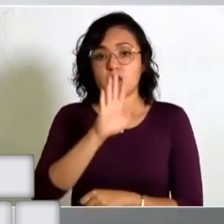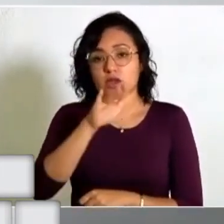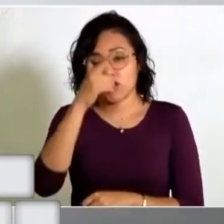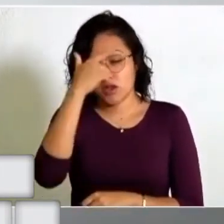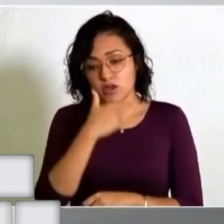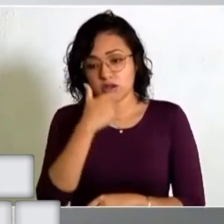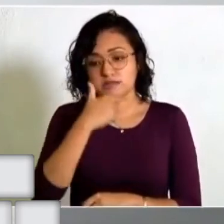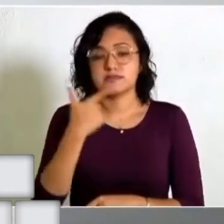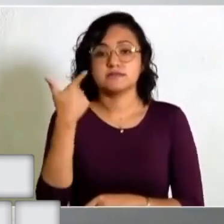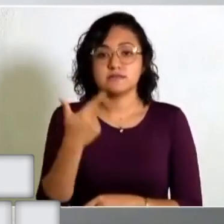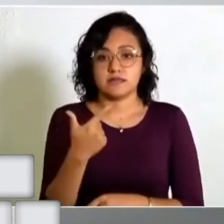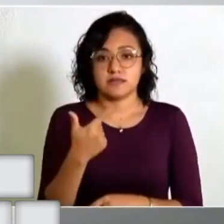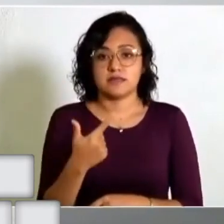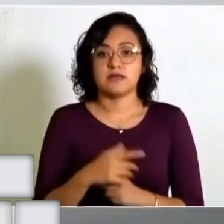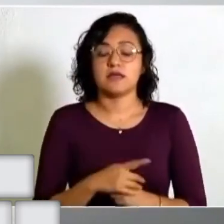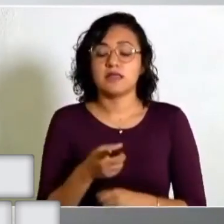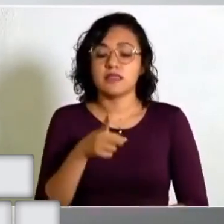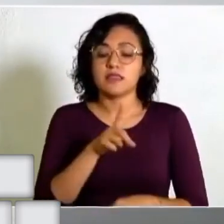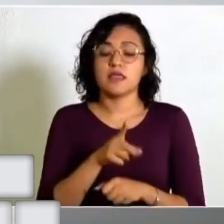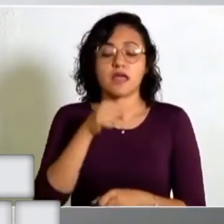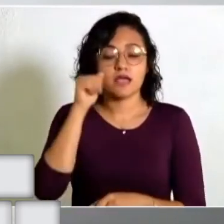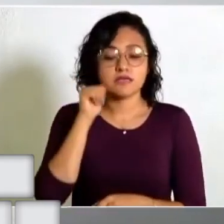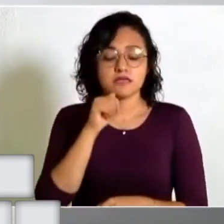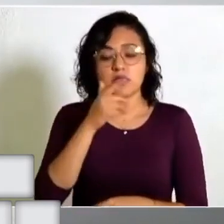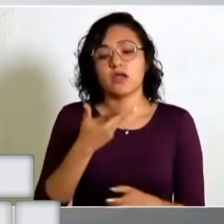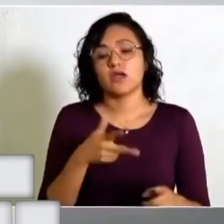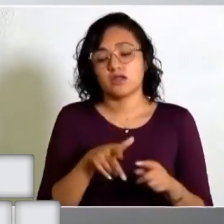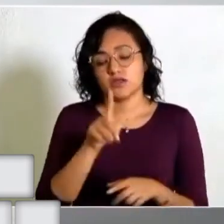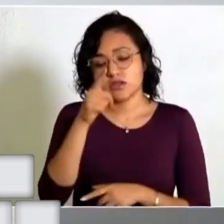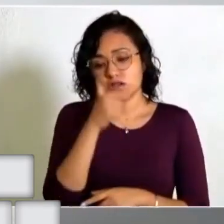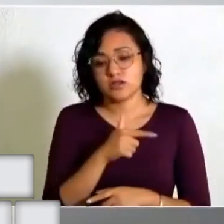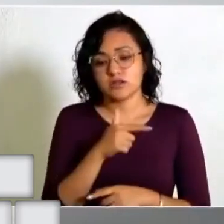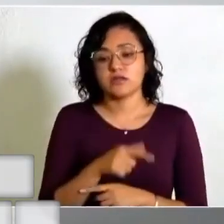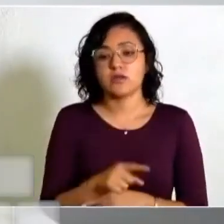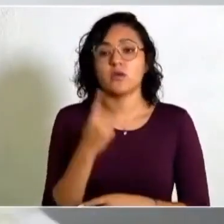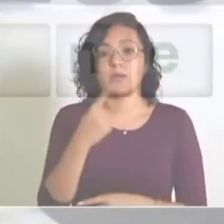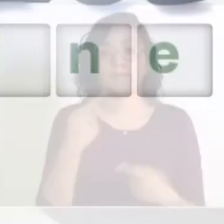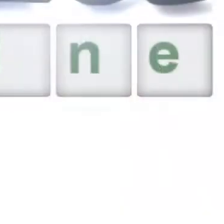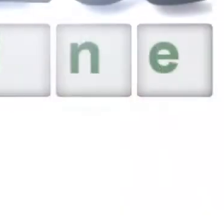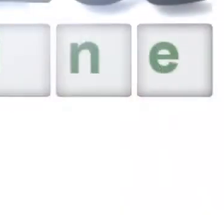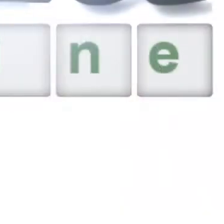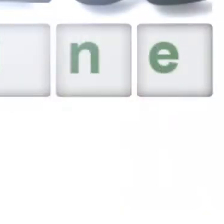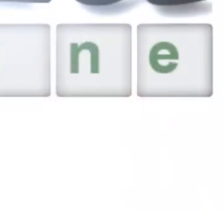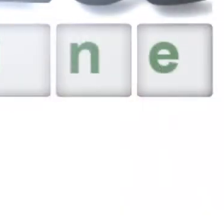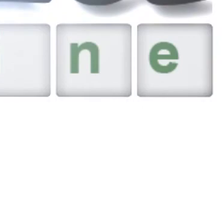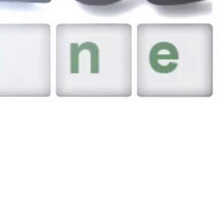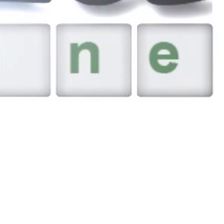noche, 7 defunciones; y para el día de ayer, con corte por la noche, 1 defunción.